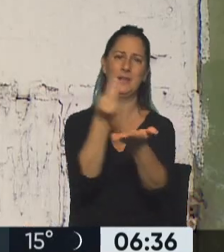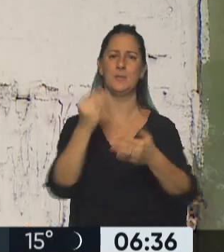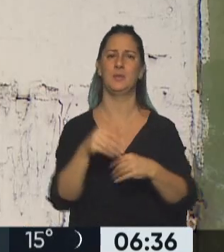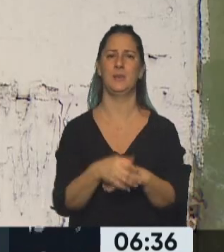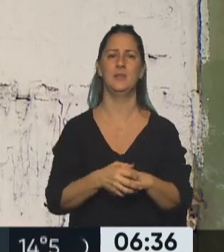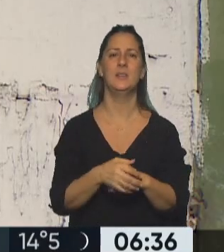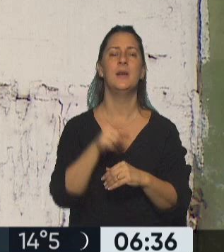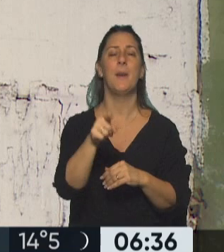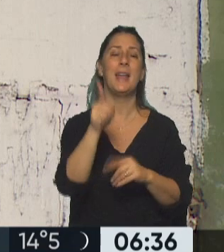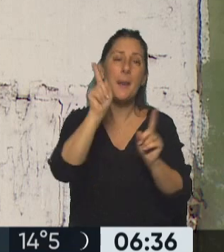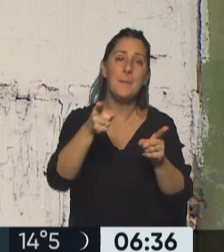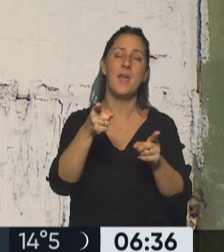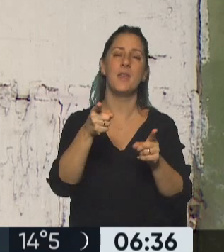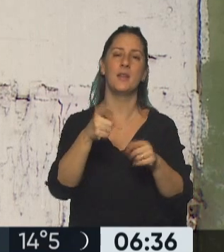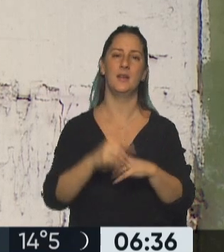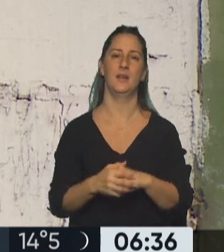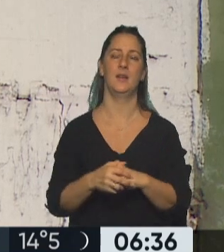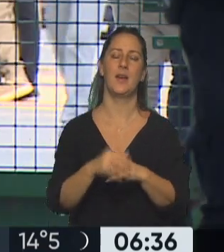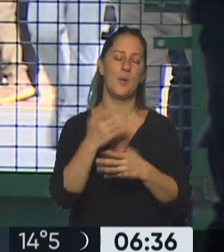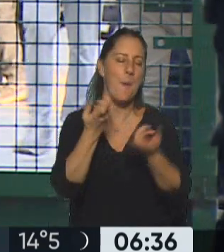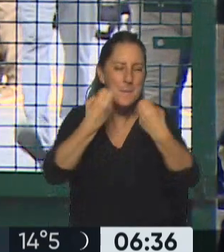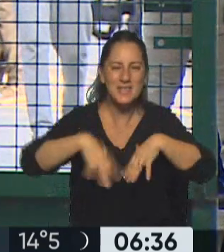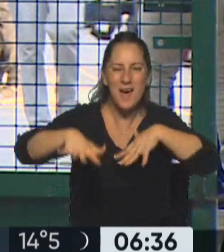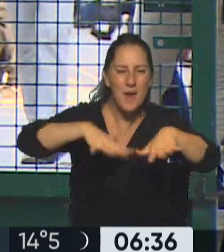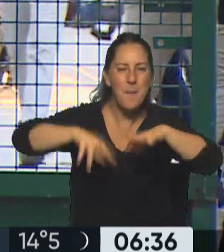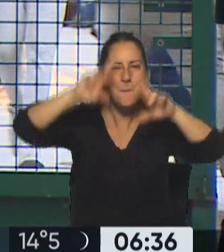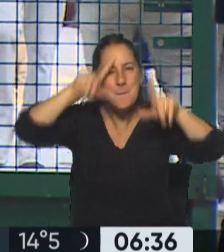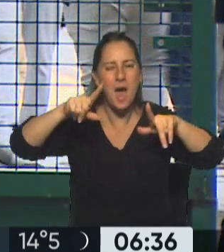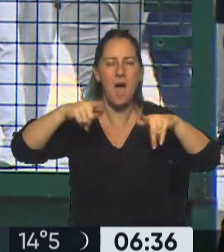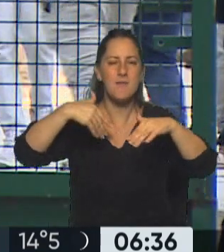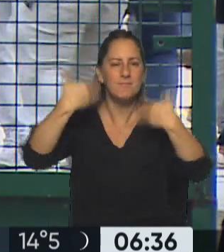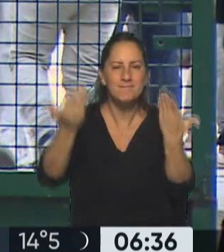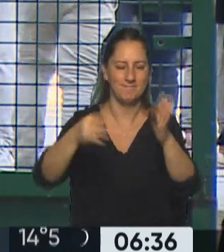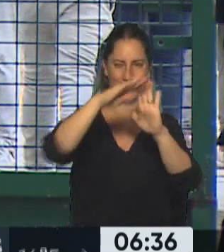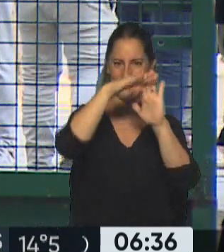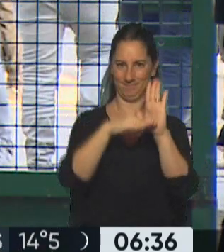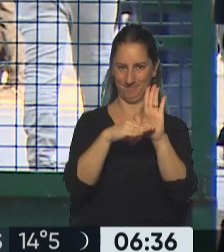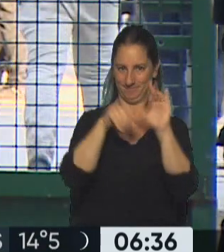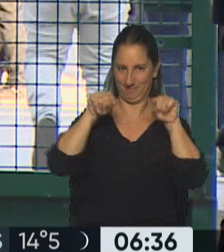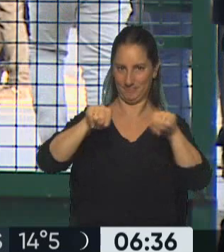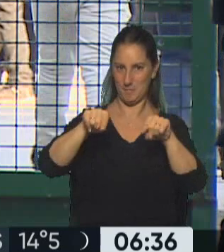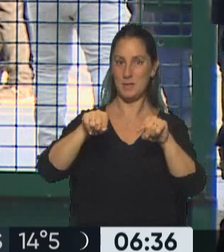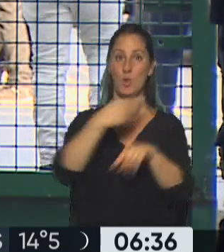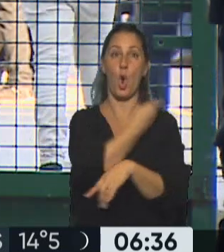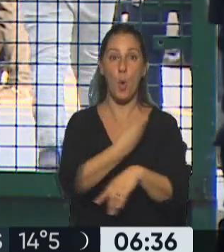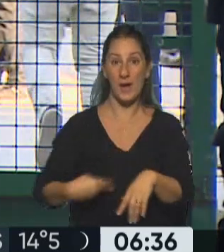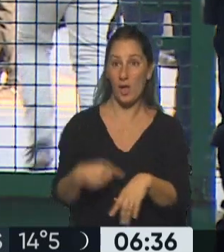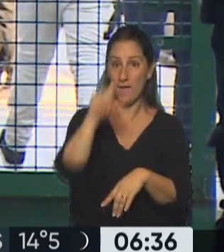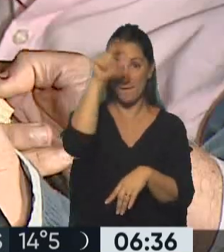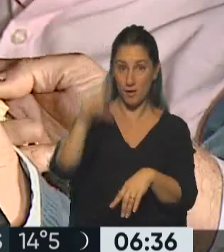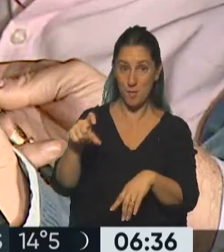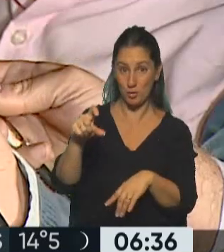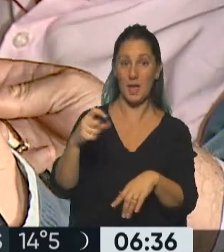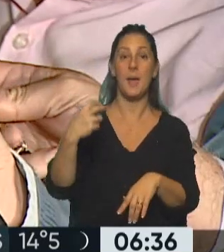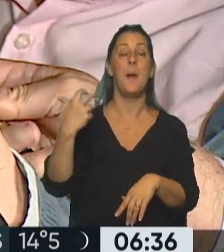mucha tranquilidad también para darnos un marco de acción, ¿no? ¿Cuáles van a ser, como este Congreso le ha dado al gobernador de Formosa, al presidente